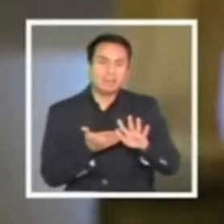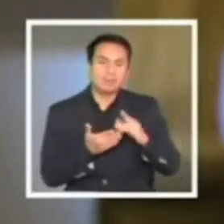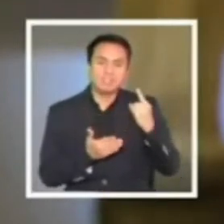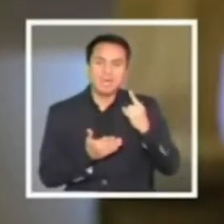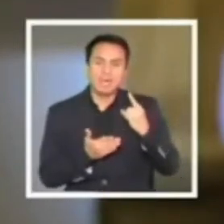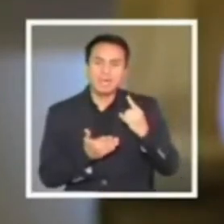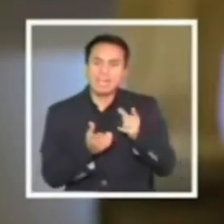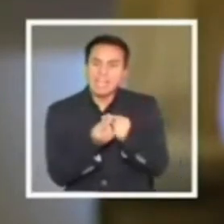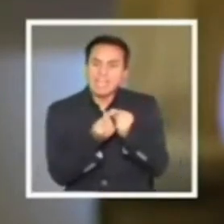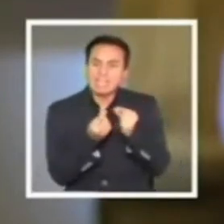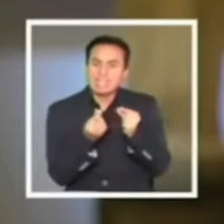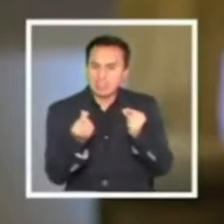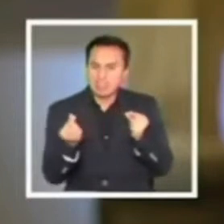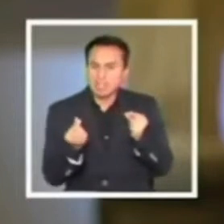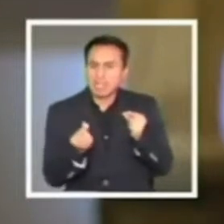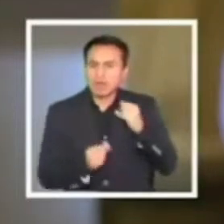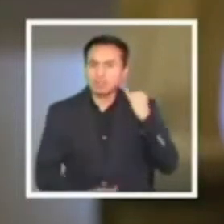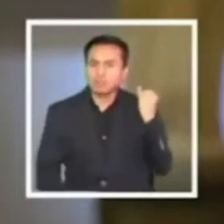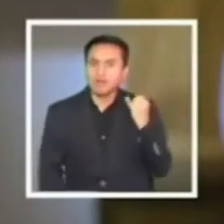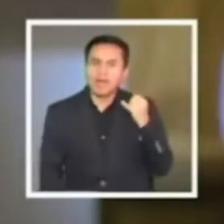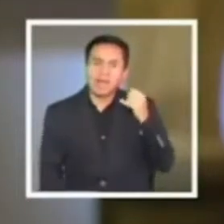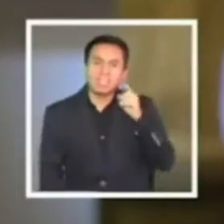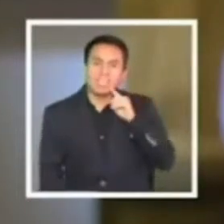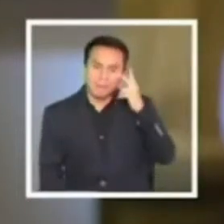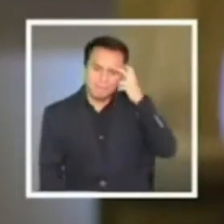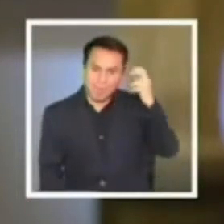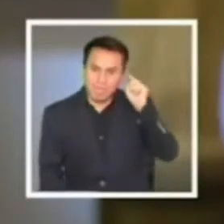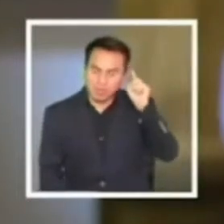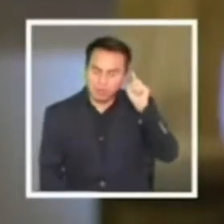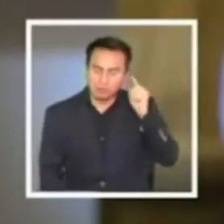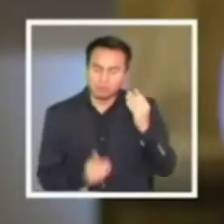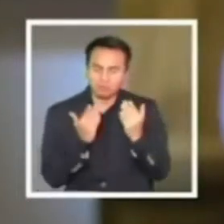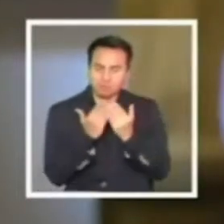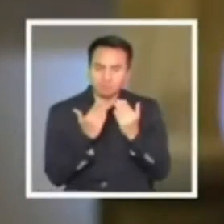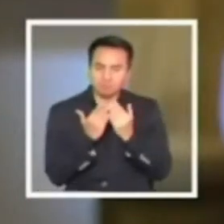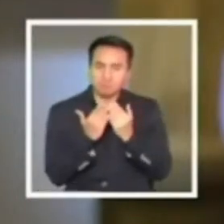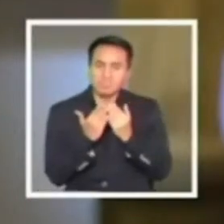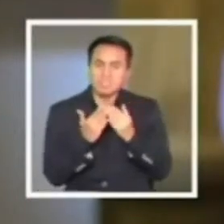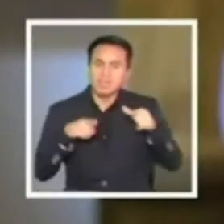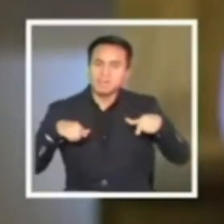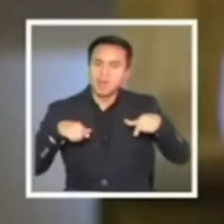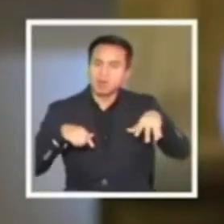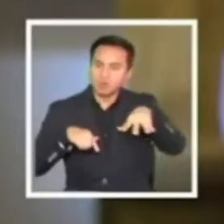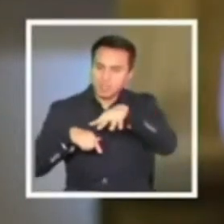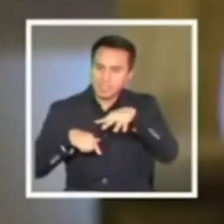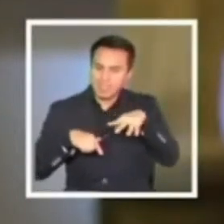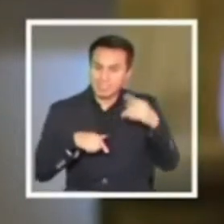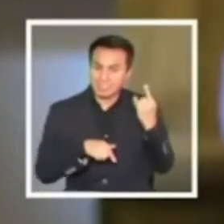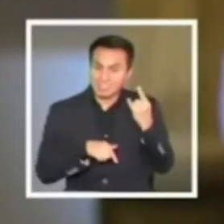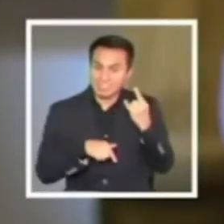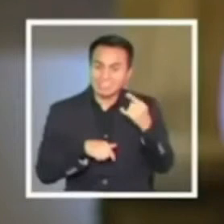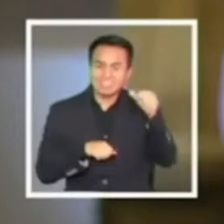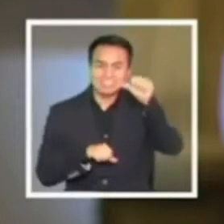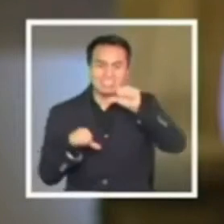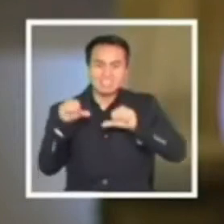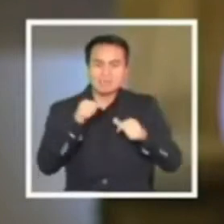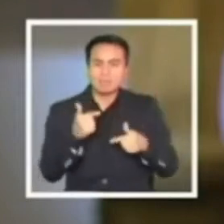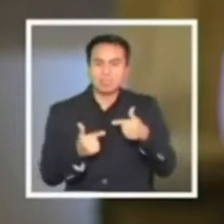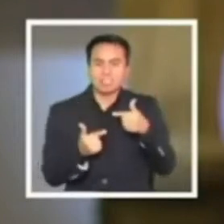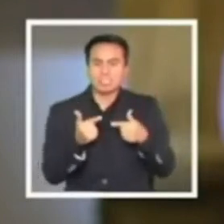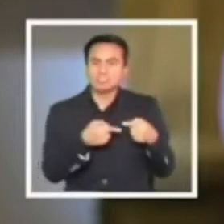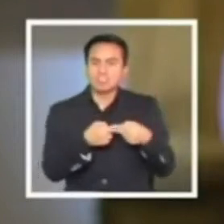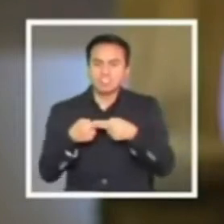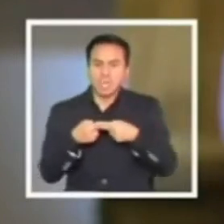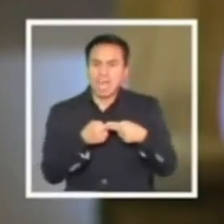Universidad Nacional Autónoma de México. Allí en la Facultad de Ciencias Políticas